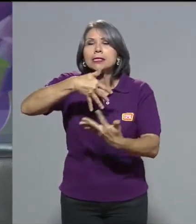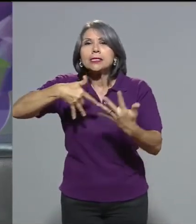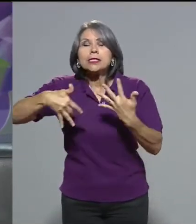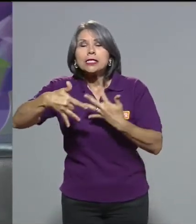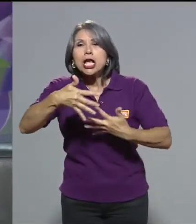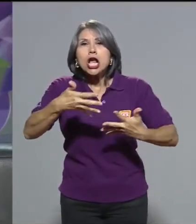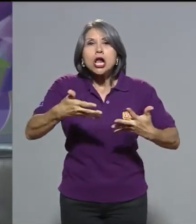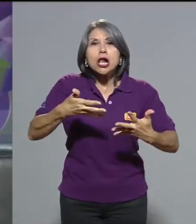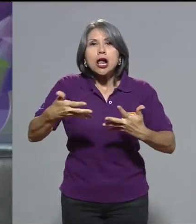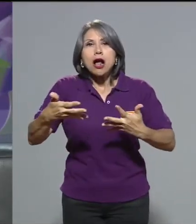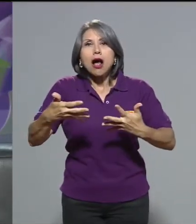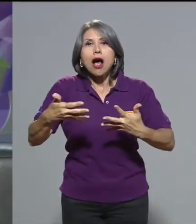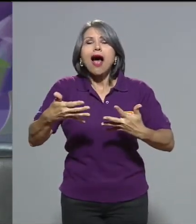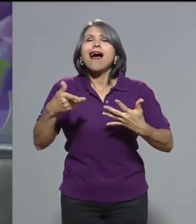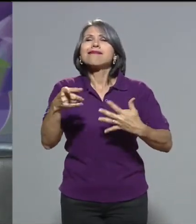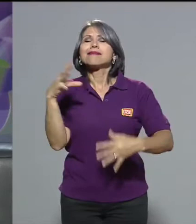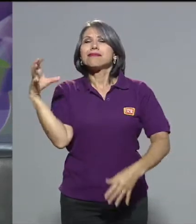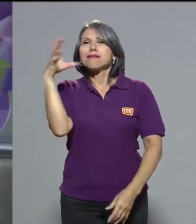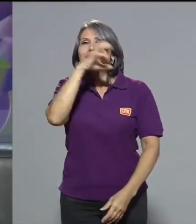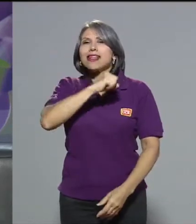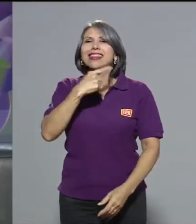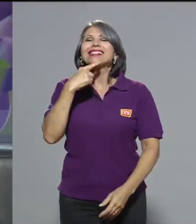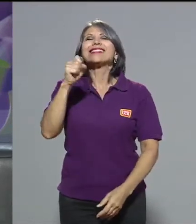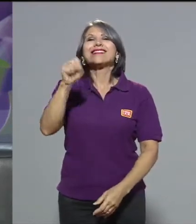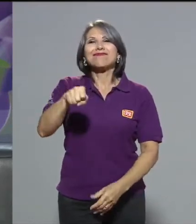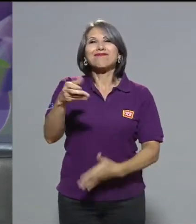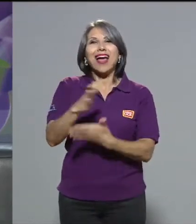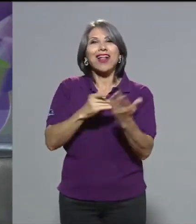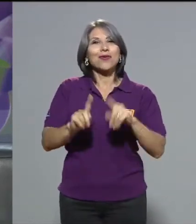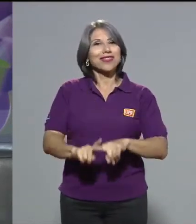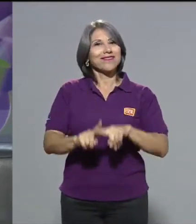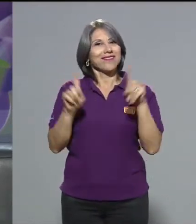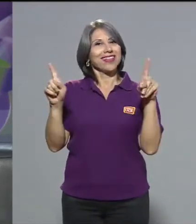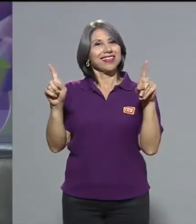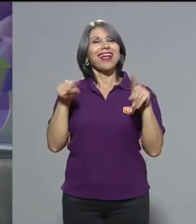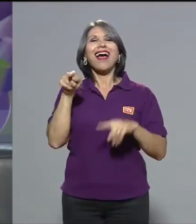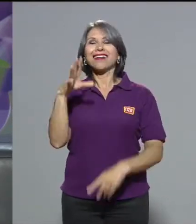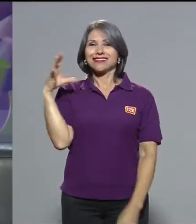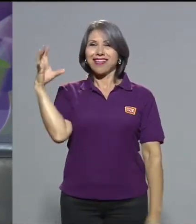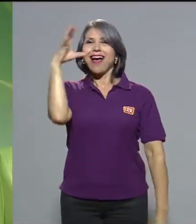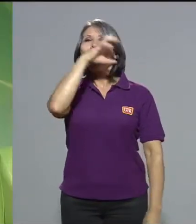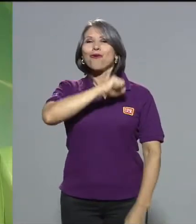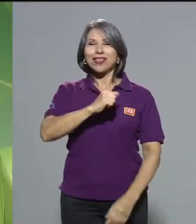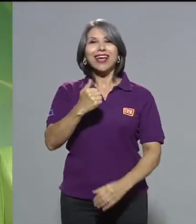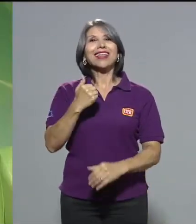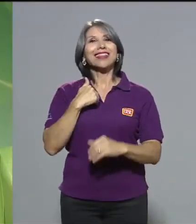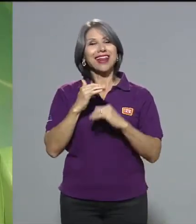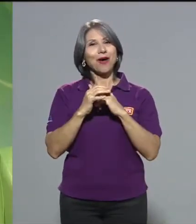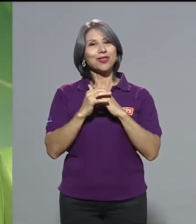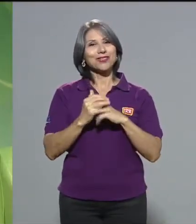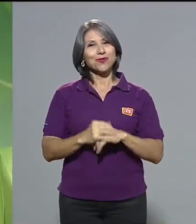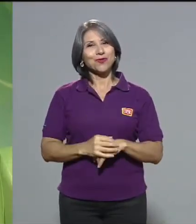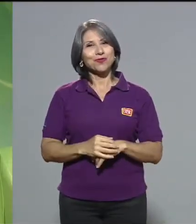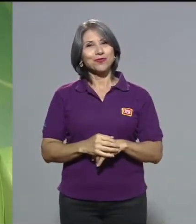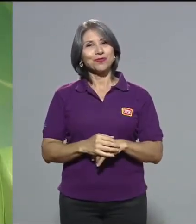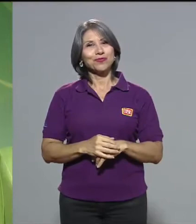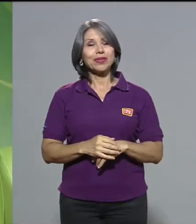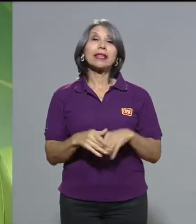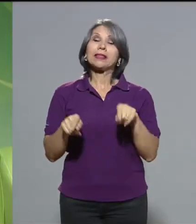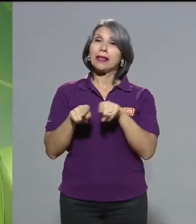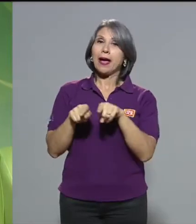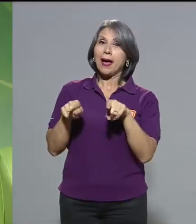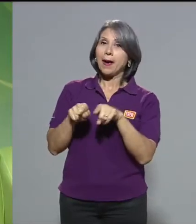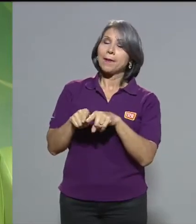ok, sí, algo venía diferente, pero ahí es donde se dan cuenta que tiene autismo. También, aunque